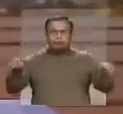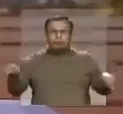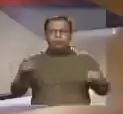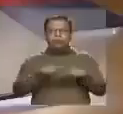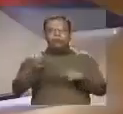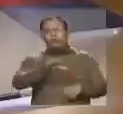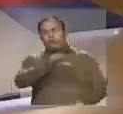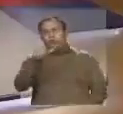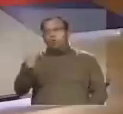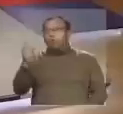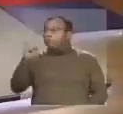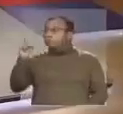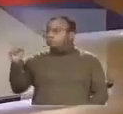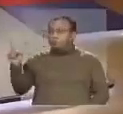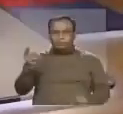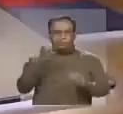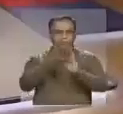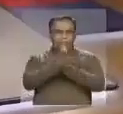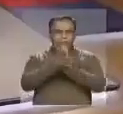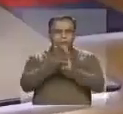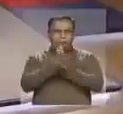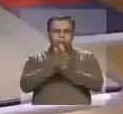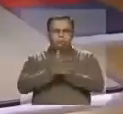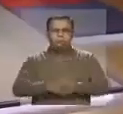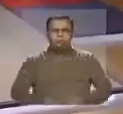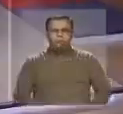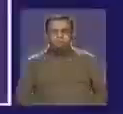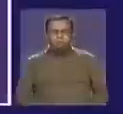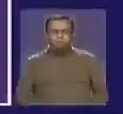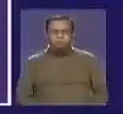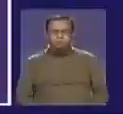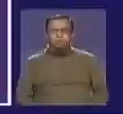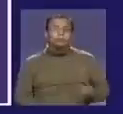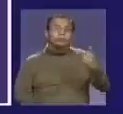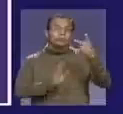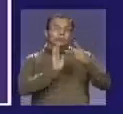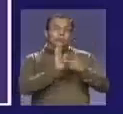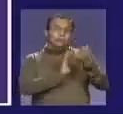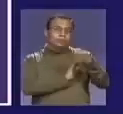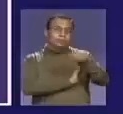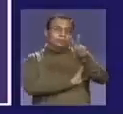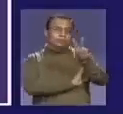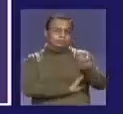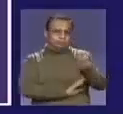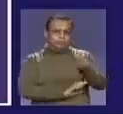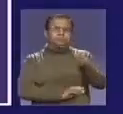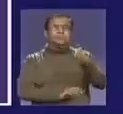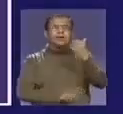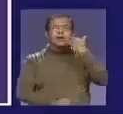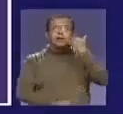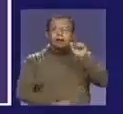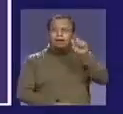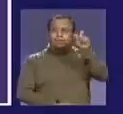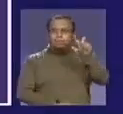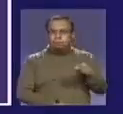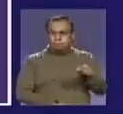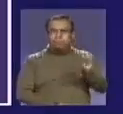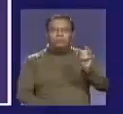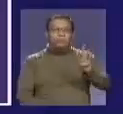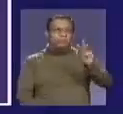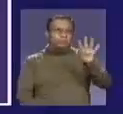es otro de los datos de los que hablábamos hace un ratito. En 2017 hablábamos de hogares con jefatura femenina en